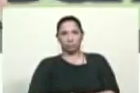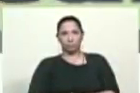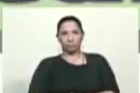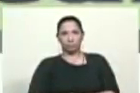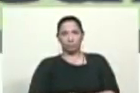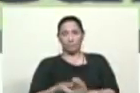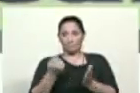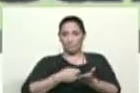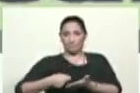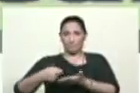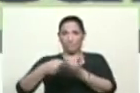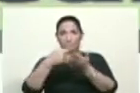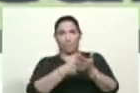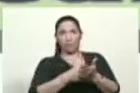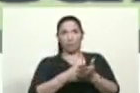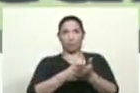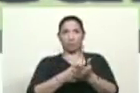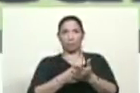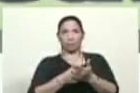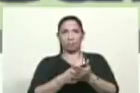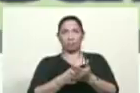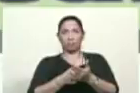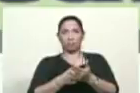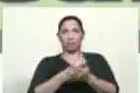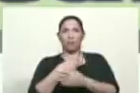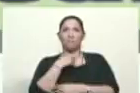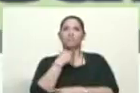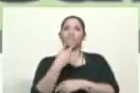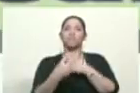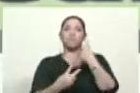contrataron un actor que simulaba la voz de Chávez.